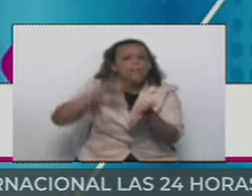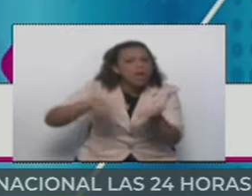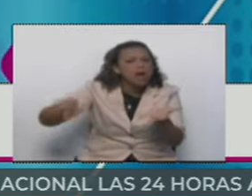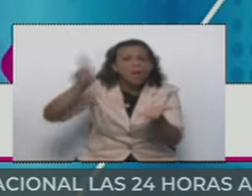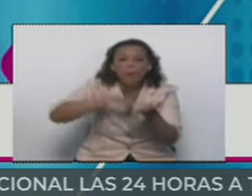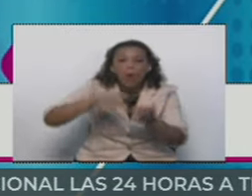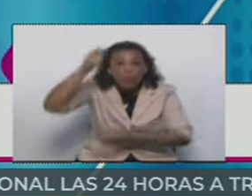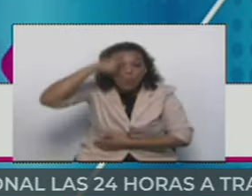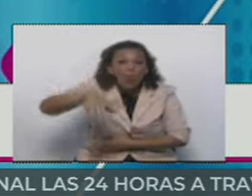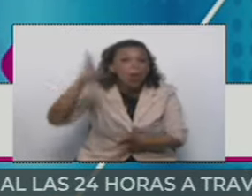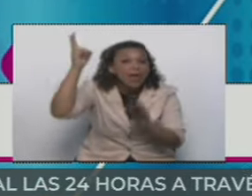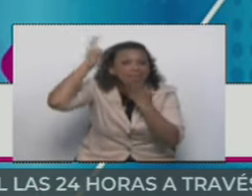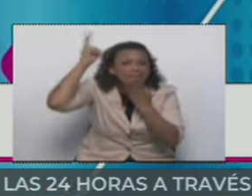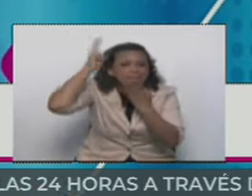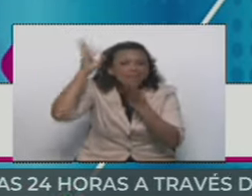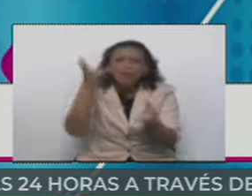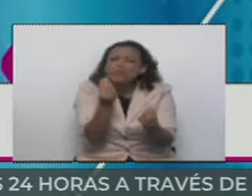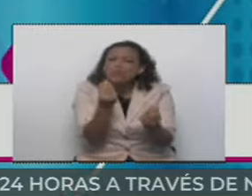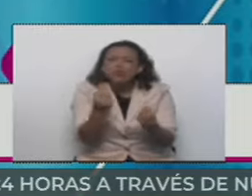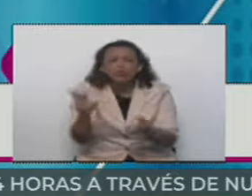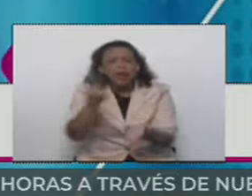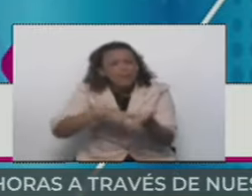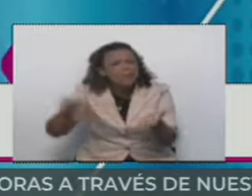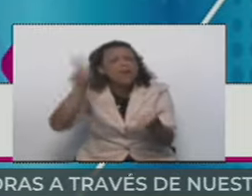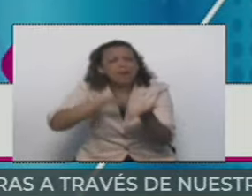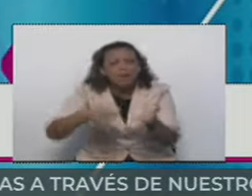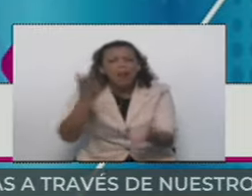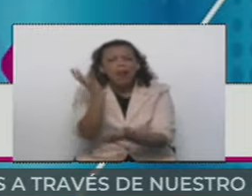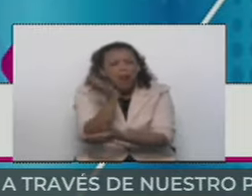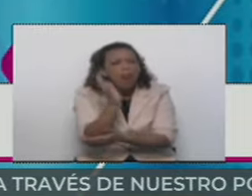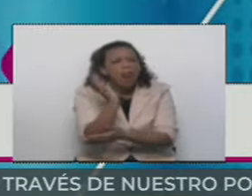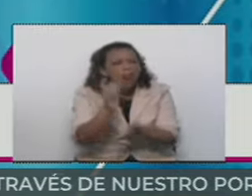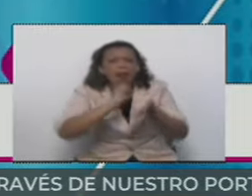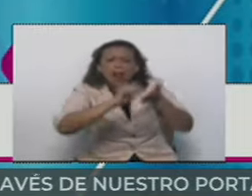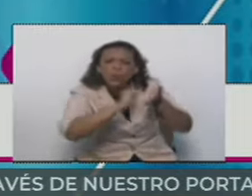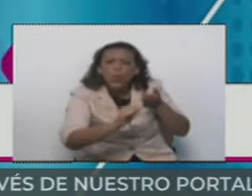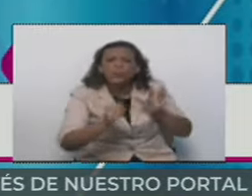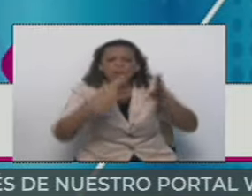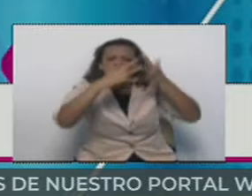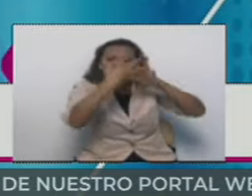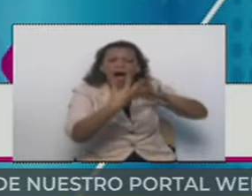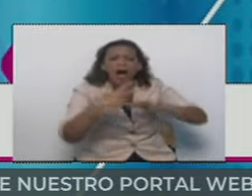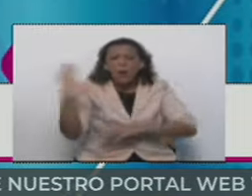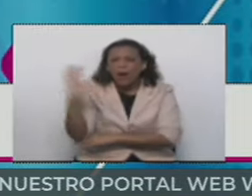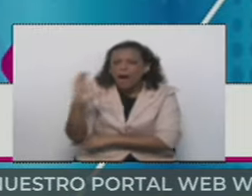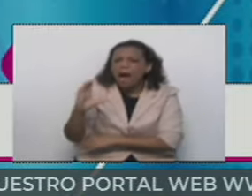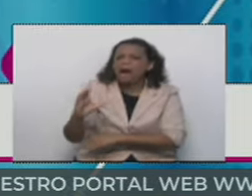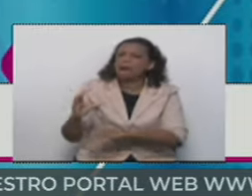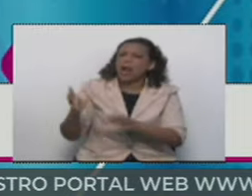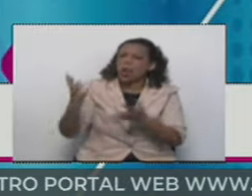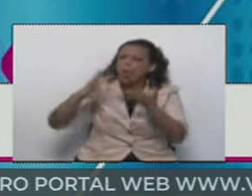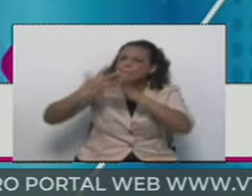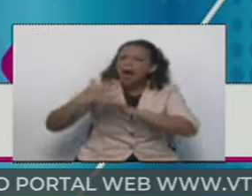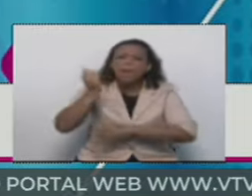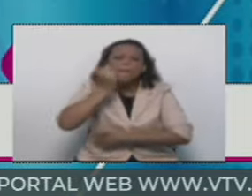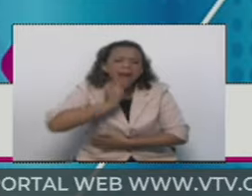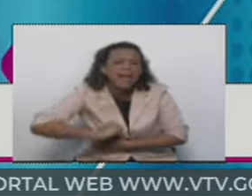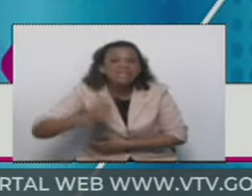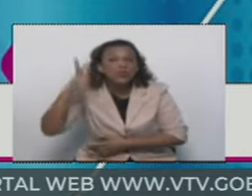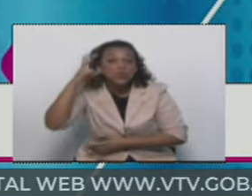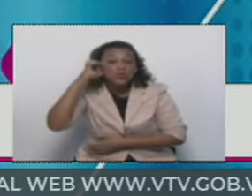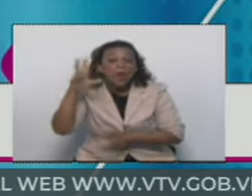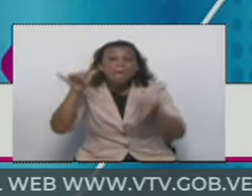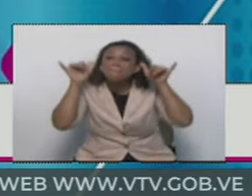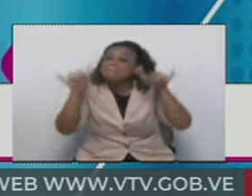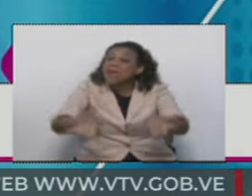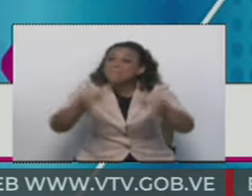los pueblos indígenas de Bolívar, donde tuvimos asambleas con cada uno de ellos, en los barrios en Caracas, en los barrios en Valencia, se viene escuchando